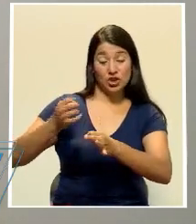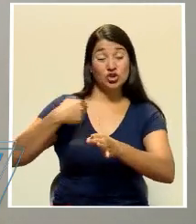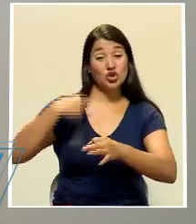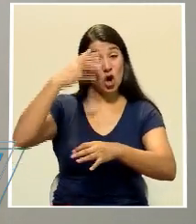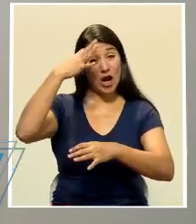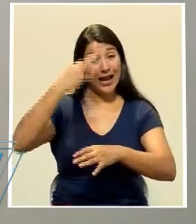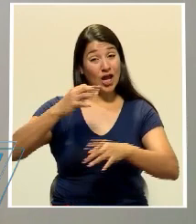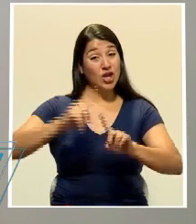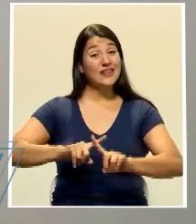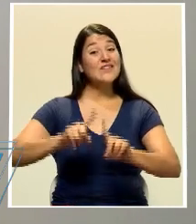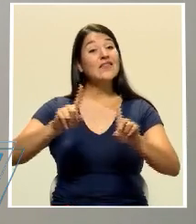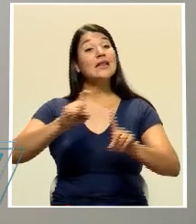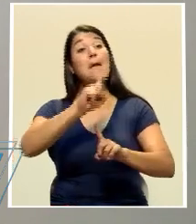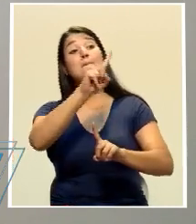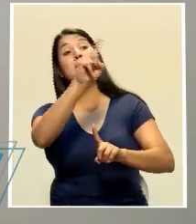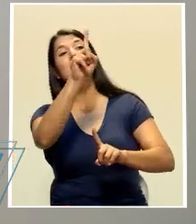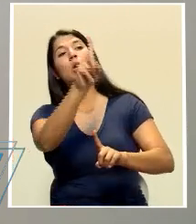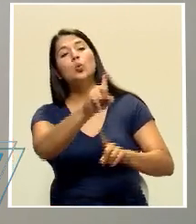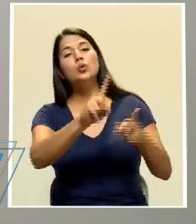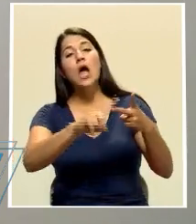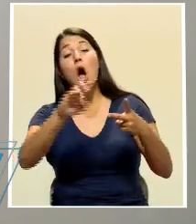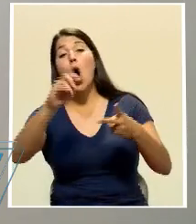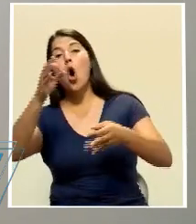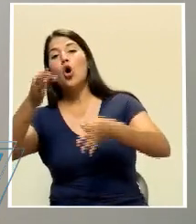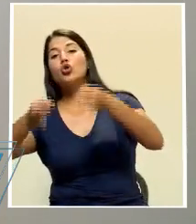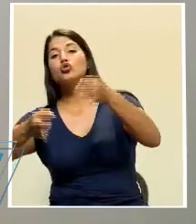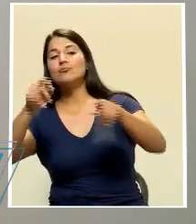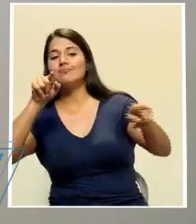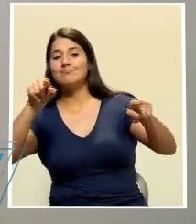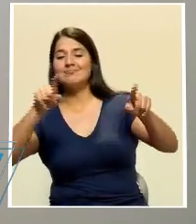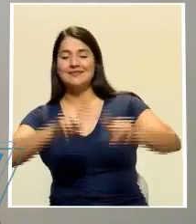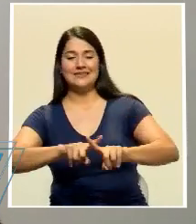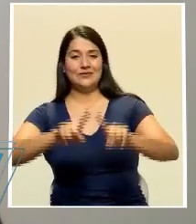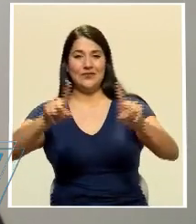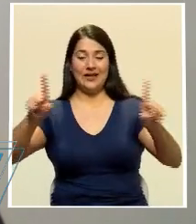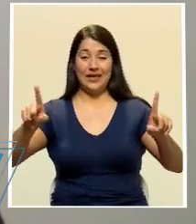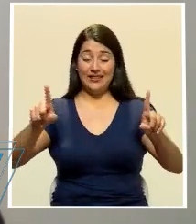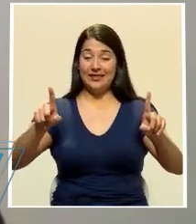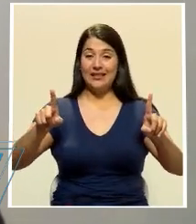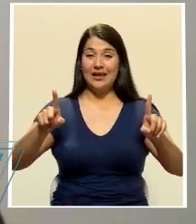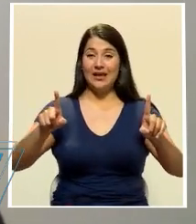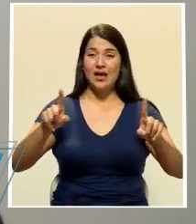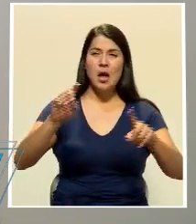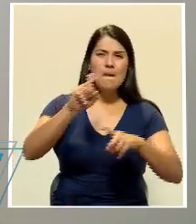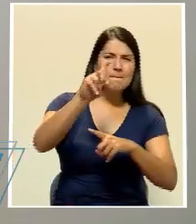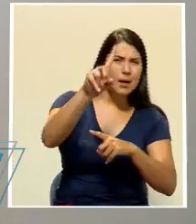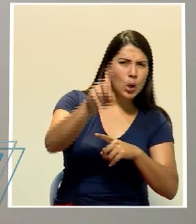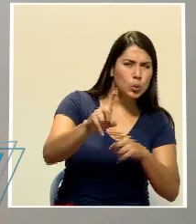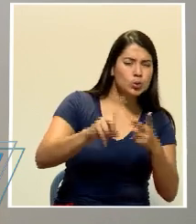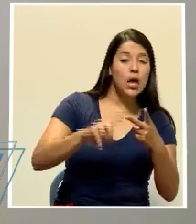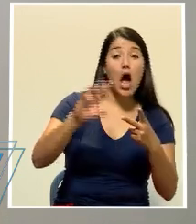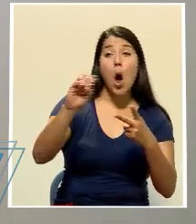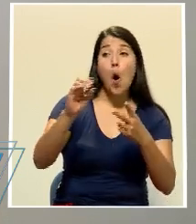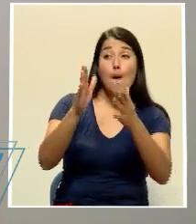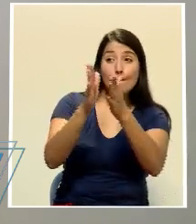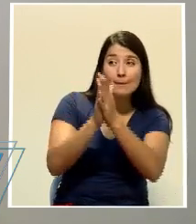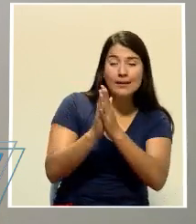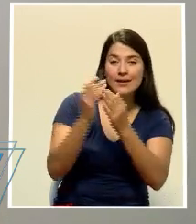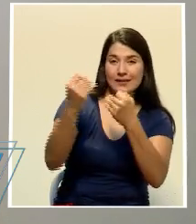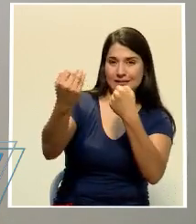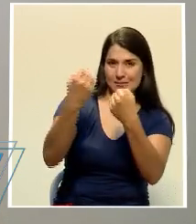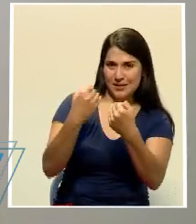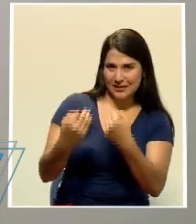entre preguntar y enjuiciar. Es una enorme diferencia entre cuestionar y pedir rendición